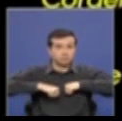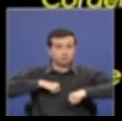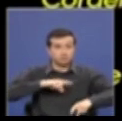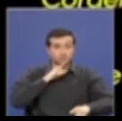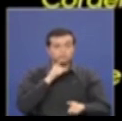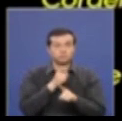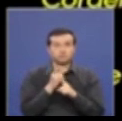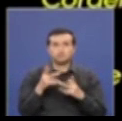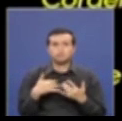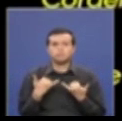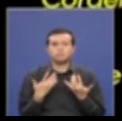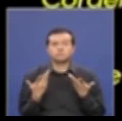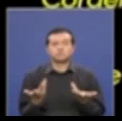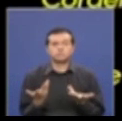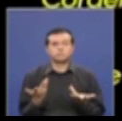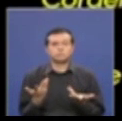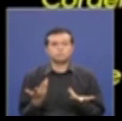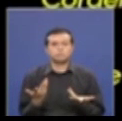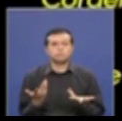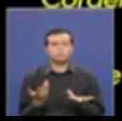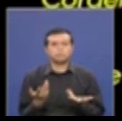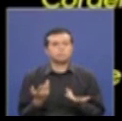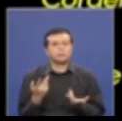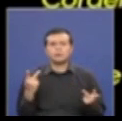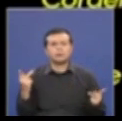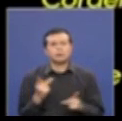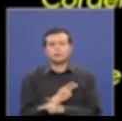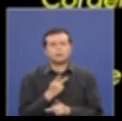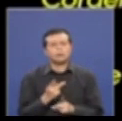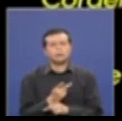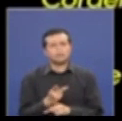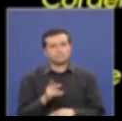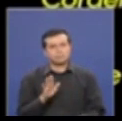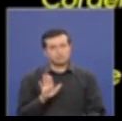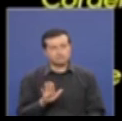porque hay un par de posiciones empresas en Menes terribles. Ya.